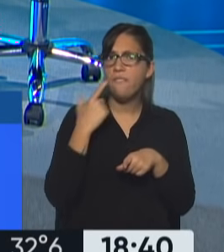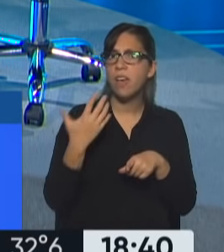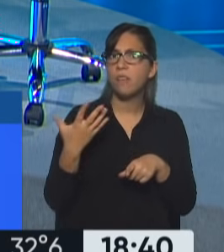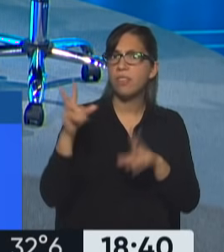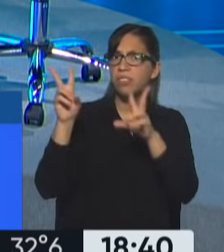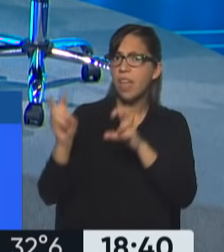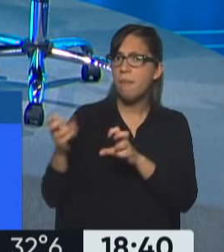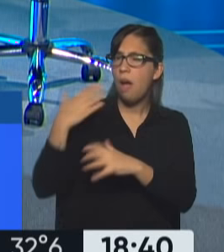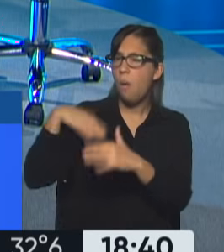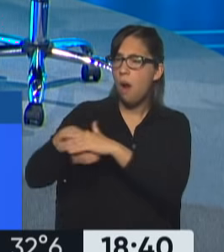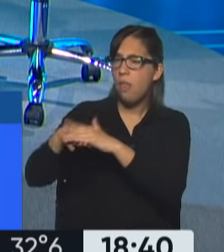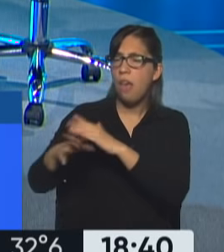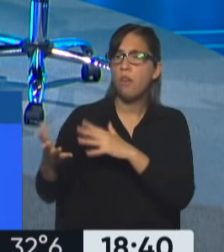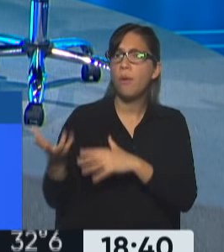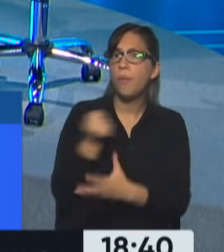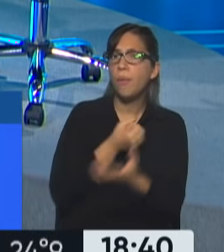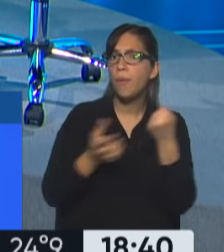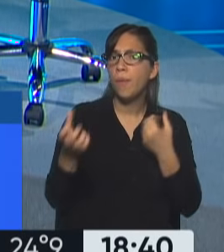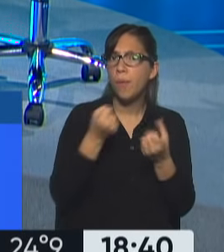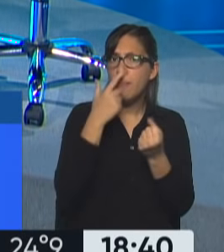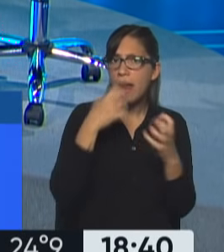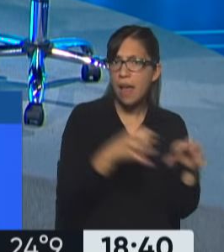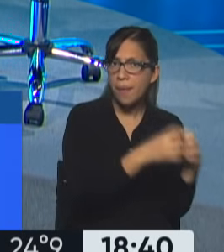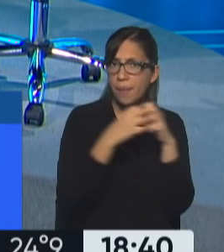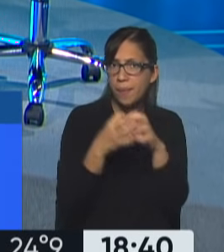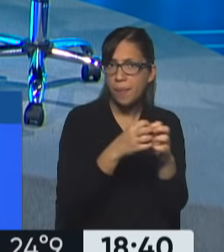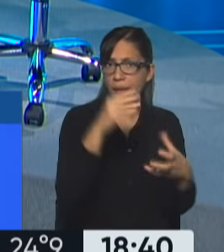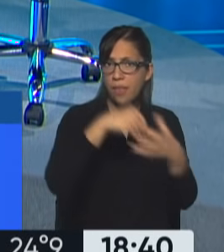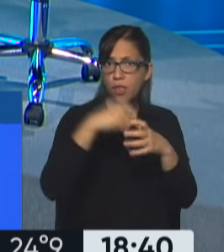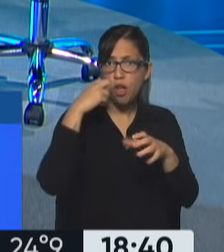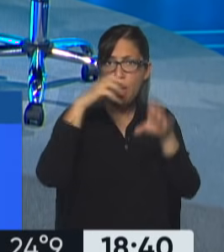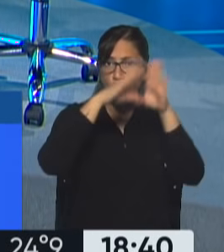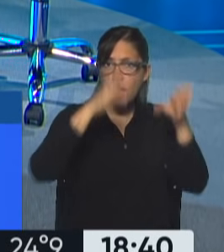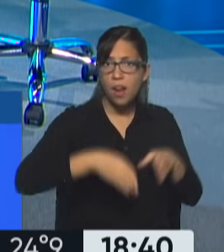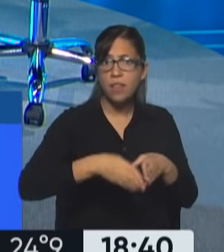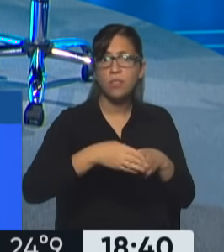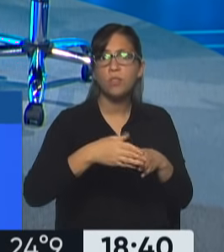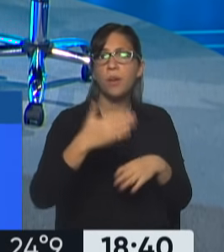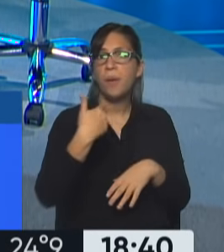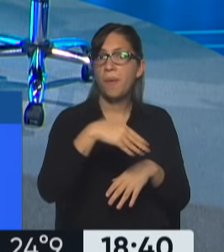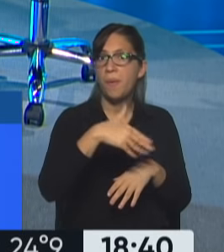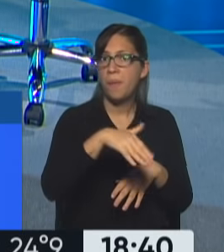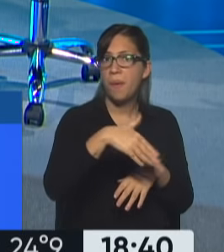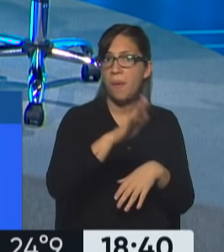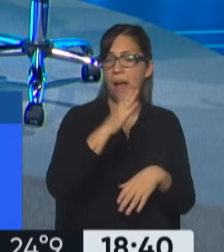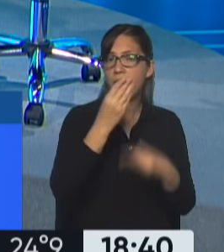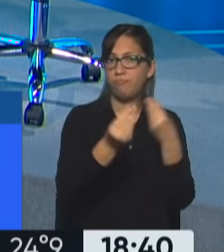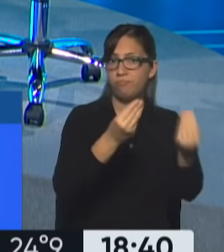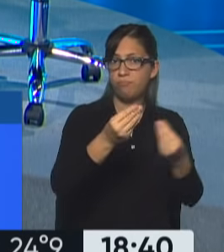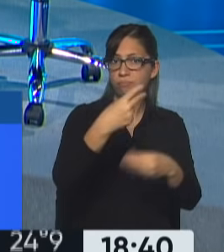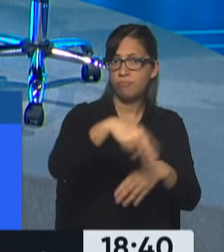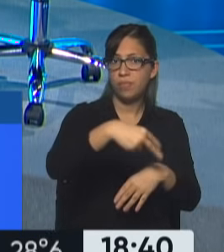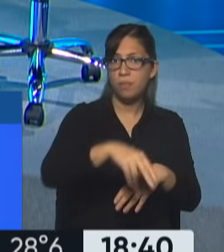esos temas justamente se discuten en el Congreso, donde se van a definir nombres en las próximas elecciones de noviembre y